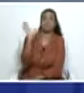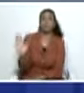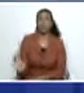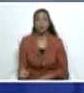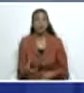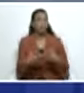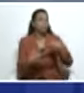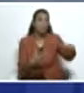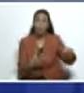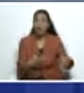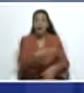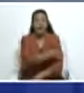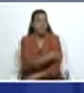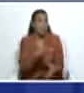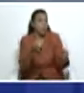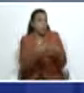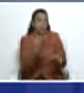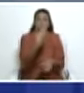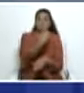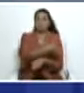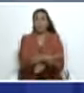no a las élites,